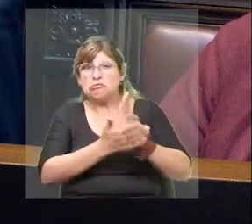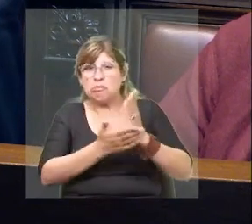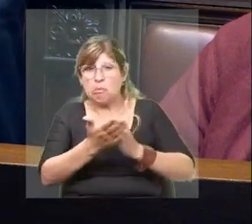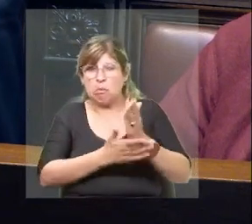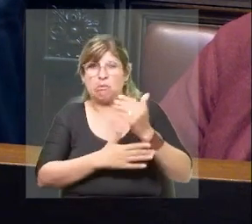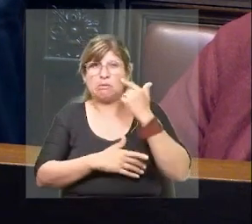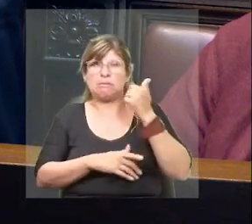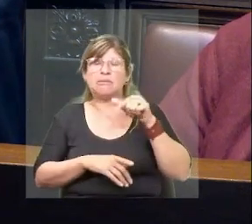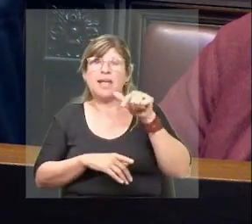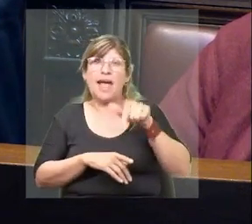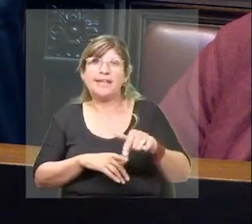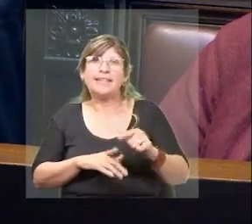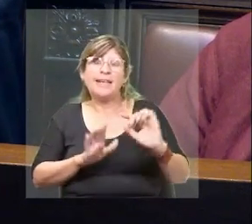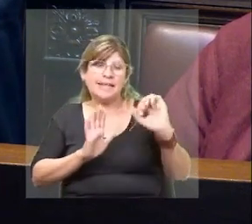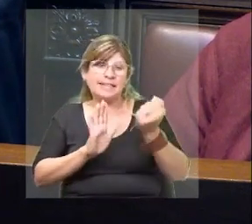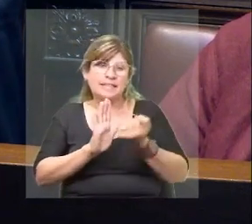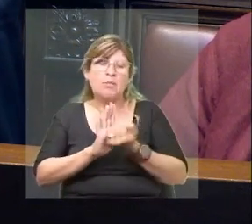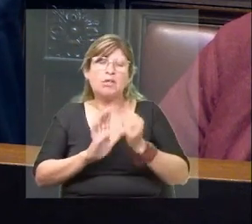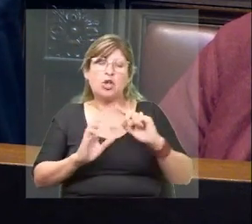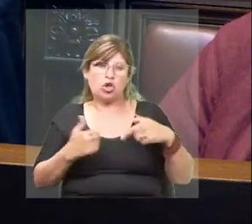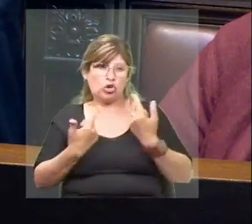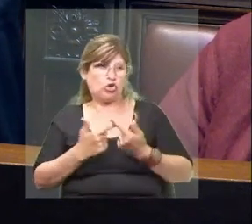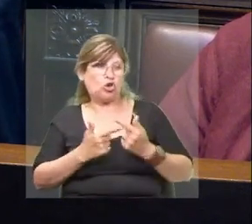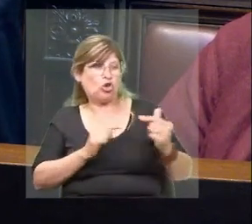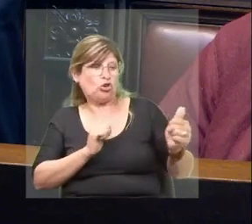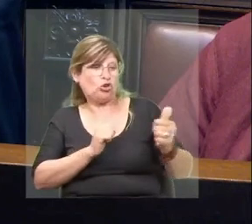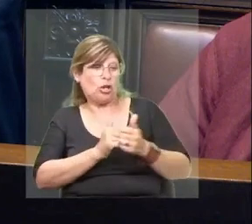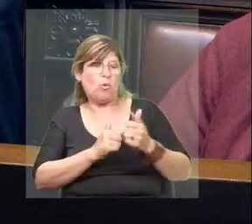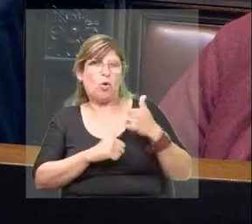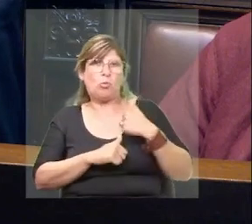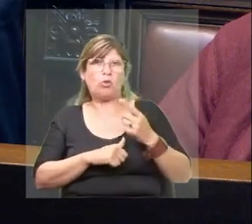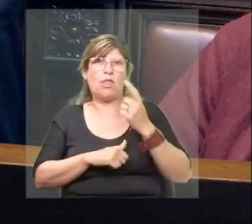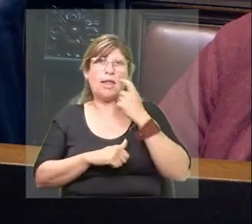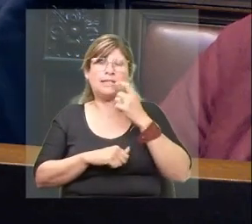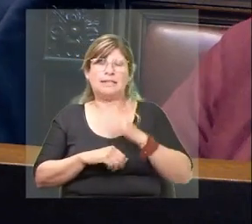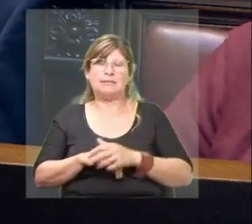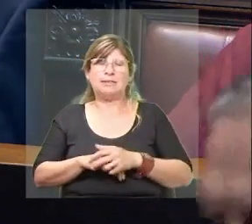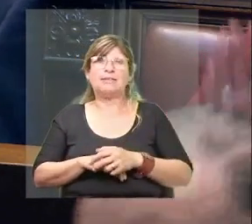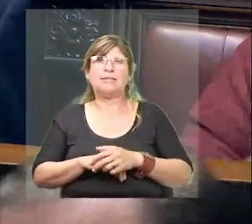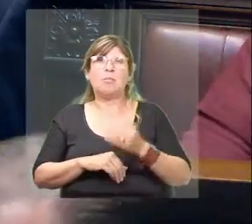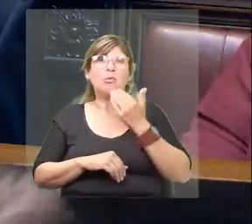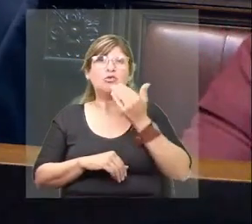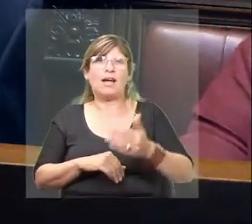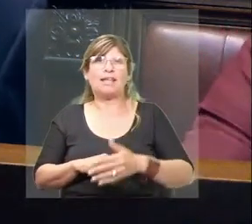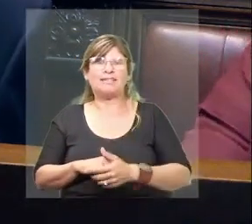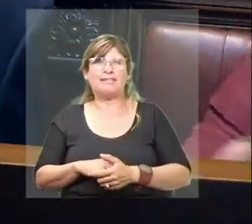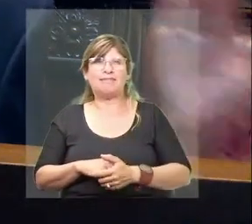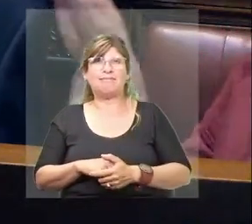En esas huellas seguimos juntos, Danilo Astori. Muchas gracias.